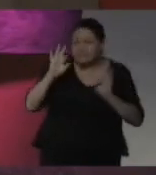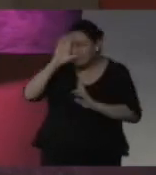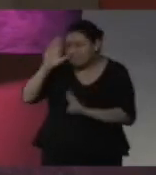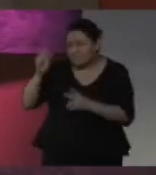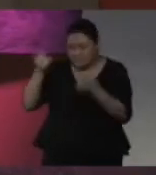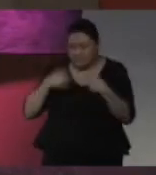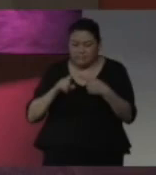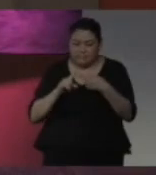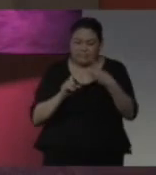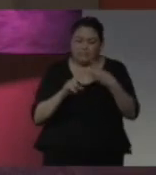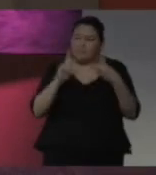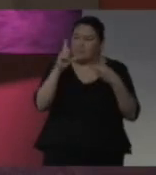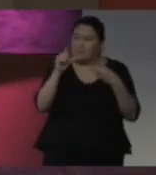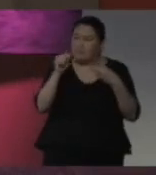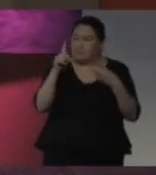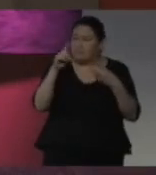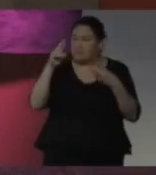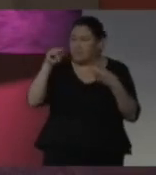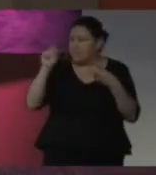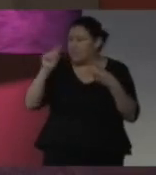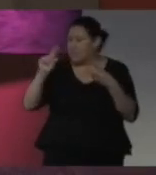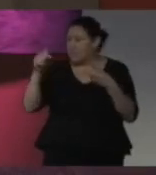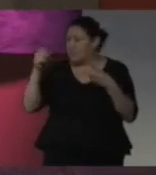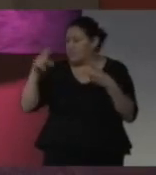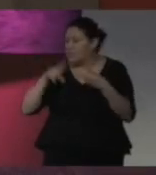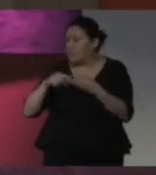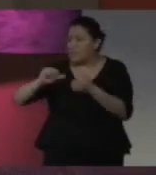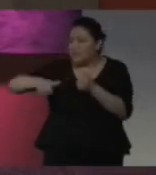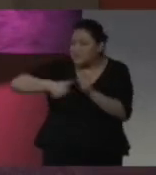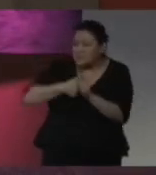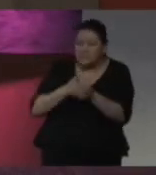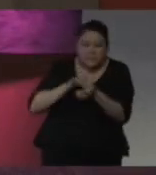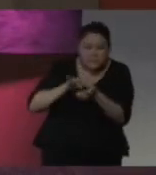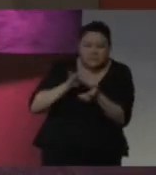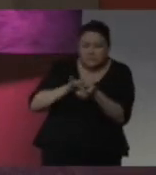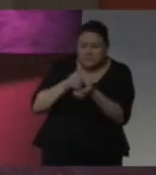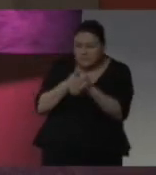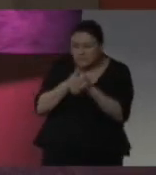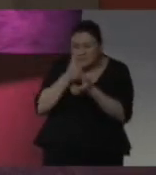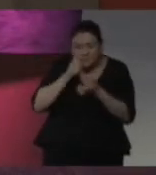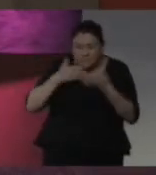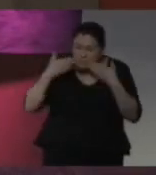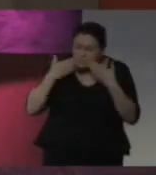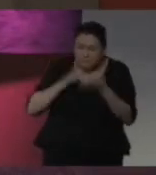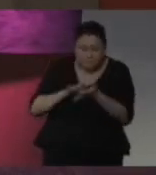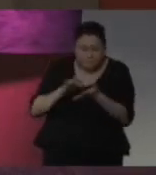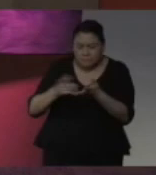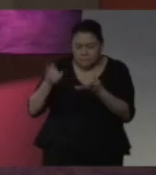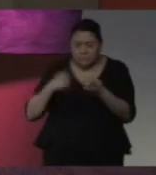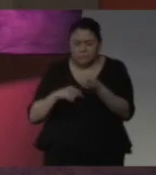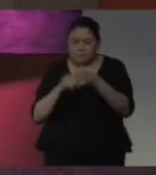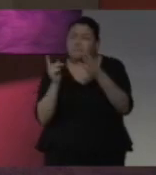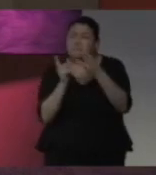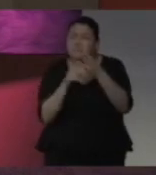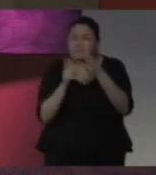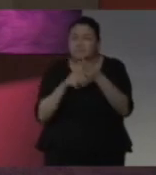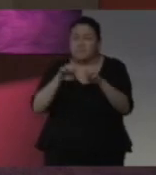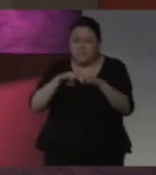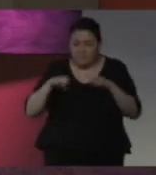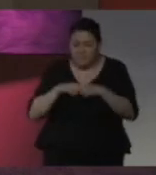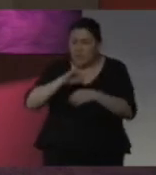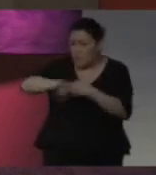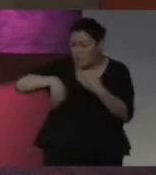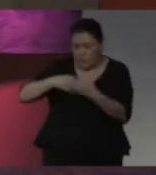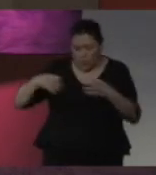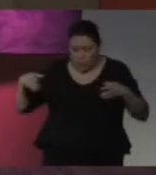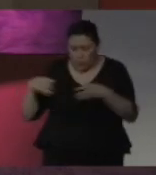Agradecer a Adriana Segovia, que siempre está atrás del equipo y que ha sido un gran apoyo, y al equipo en general, es